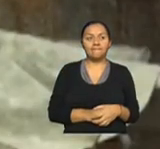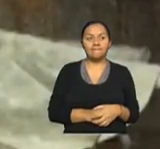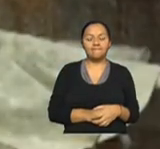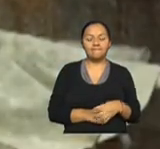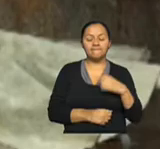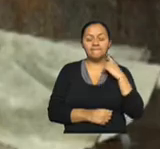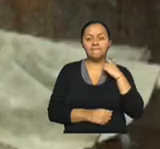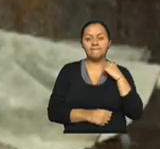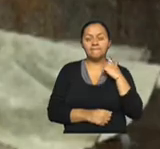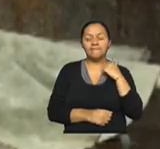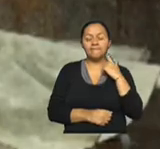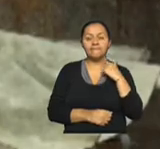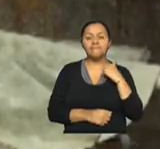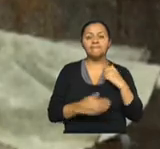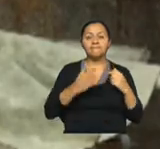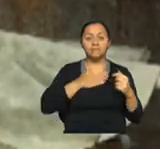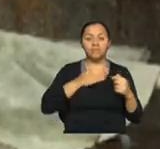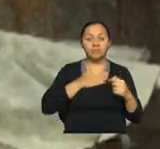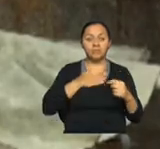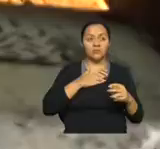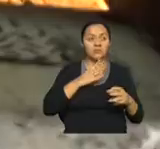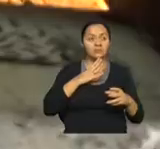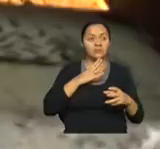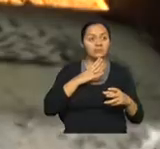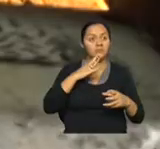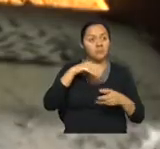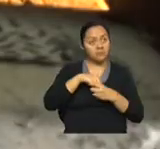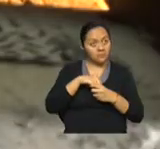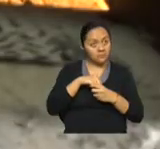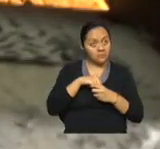Bueno, este horno es tradición.